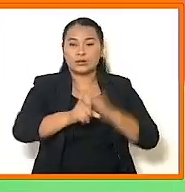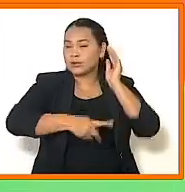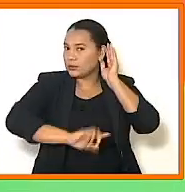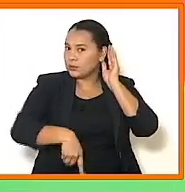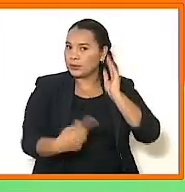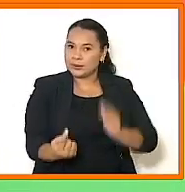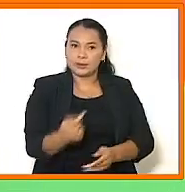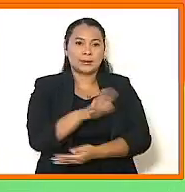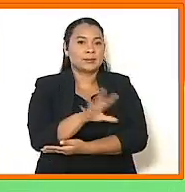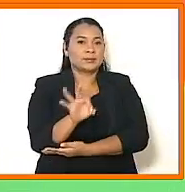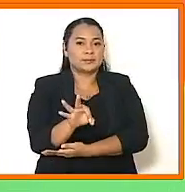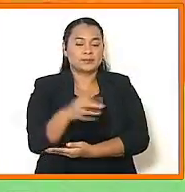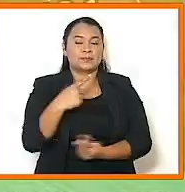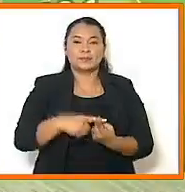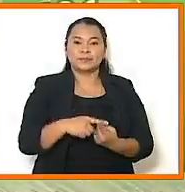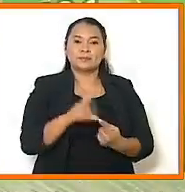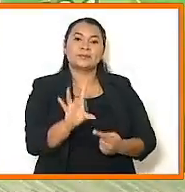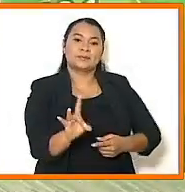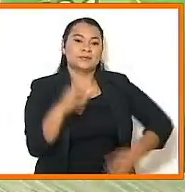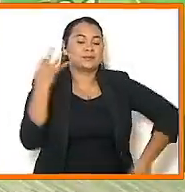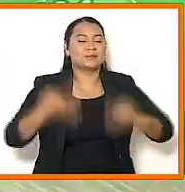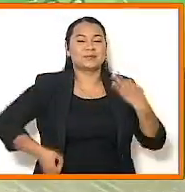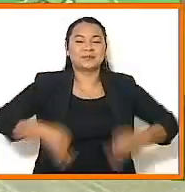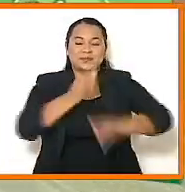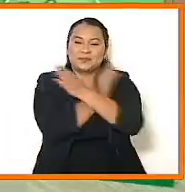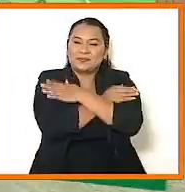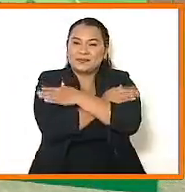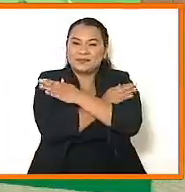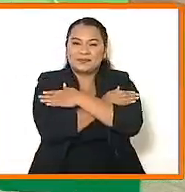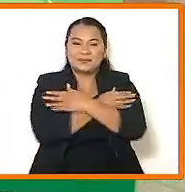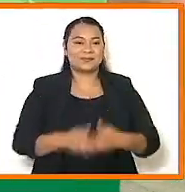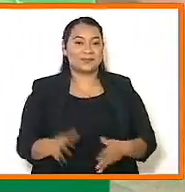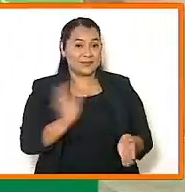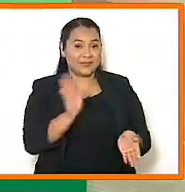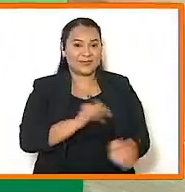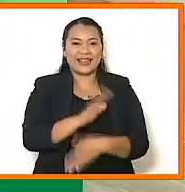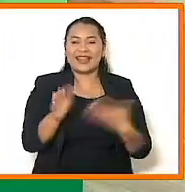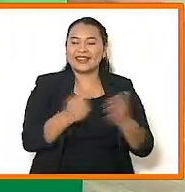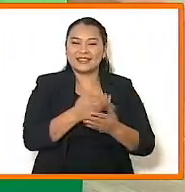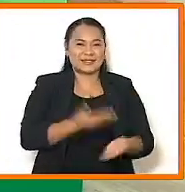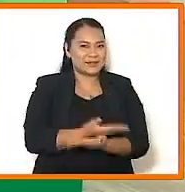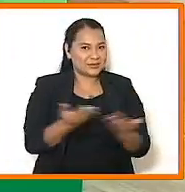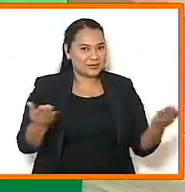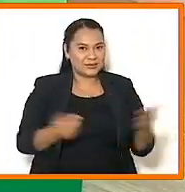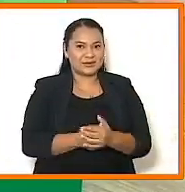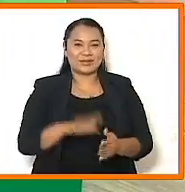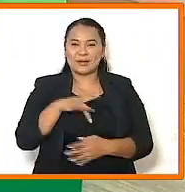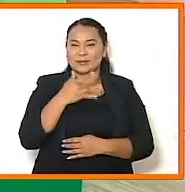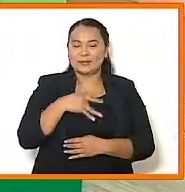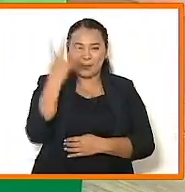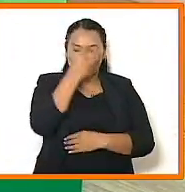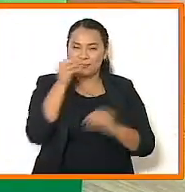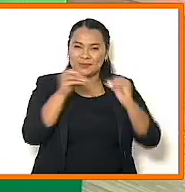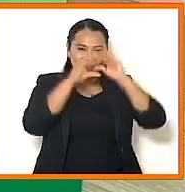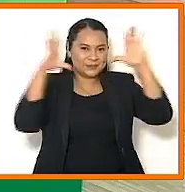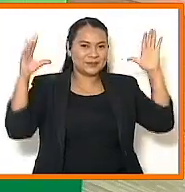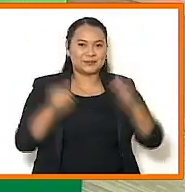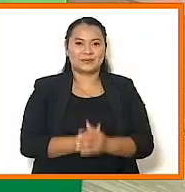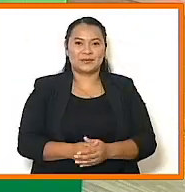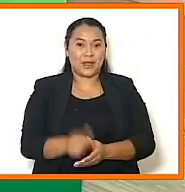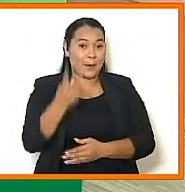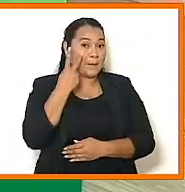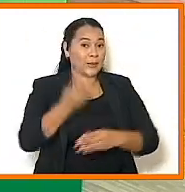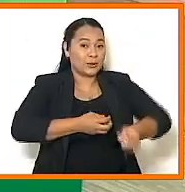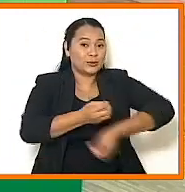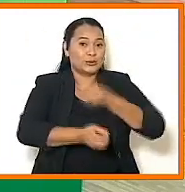1, 59 más 8. Muchas felicidades. Me despido de cada uno de ustedes deseándoles una hermosa mañana. Los esperamos en el sorteo